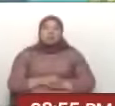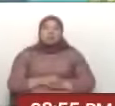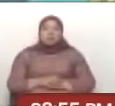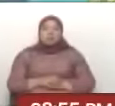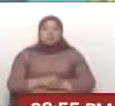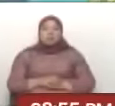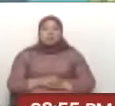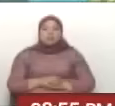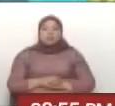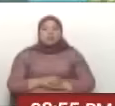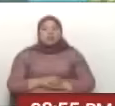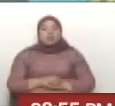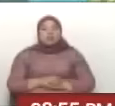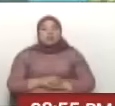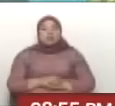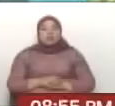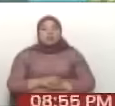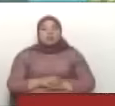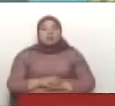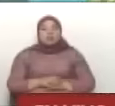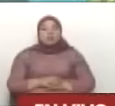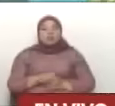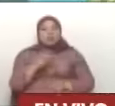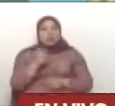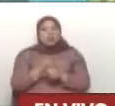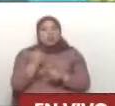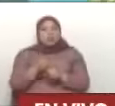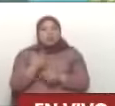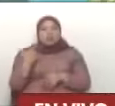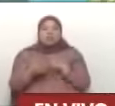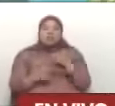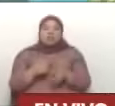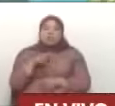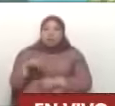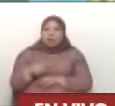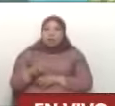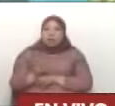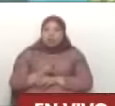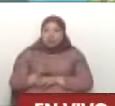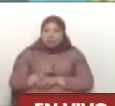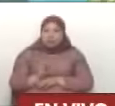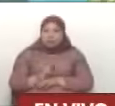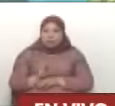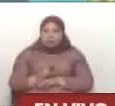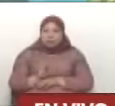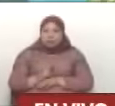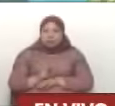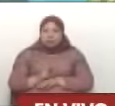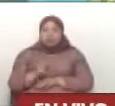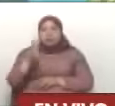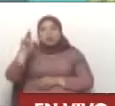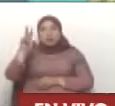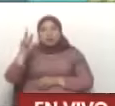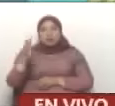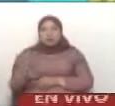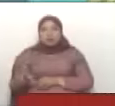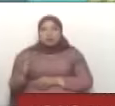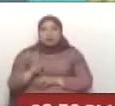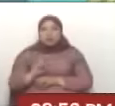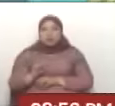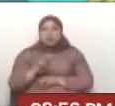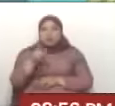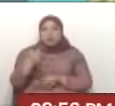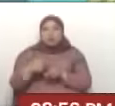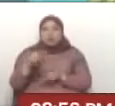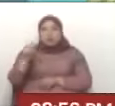mí me llegan papelitos, yo los recojo y los atiendo de inmediato. Pero todos los días nos llega ahora por el